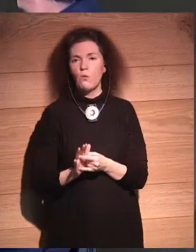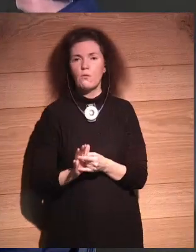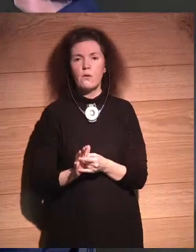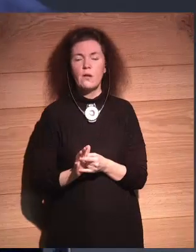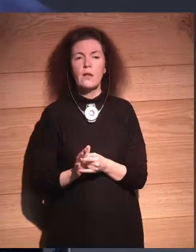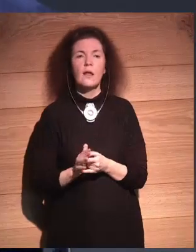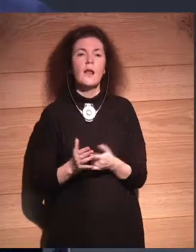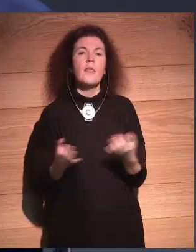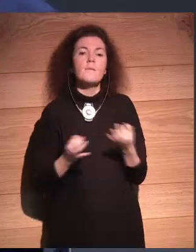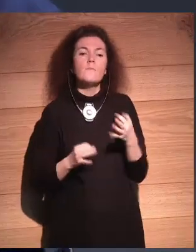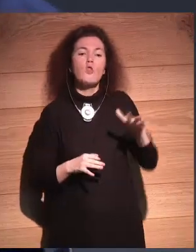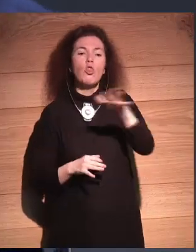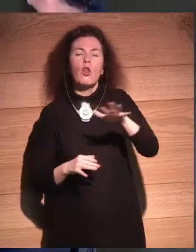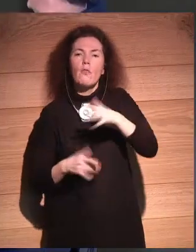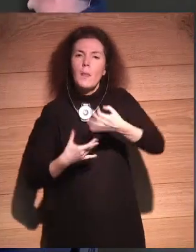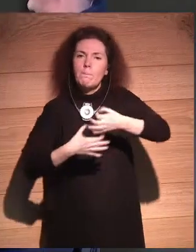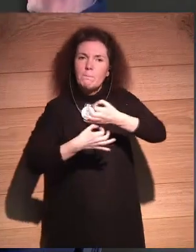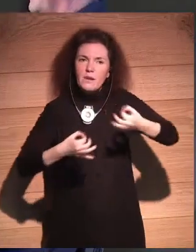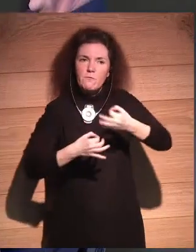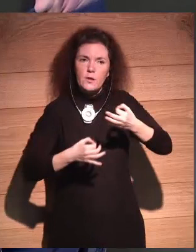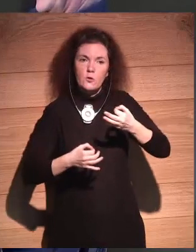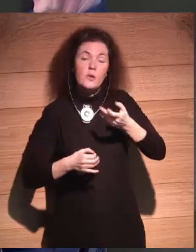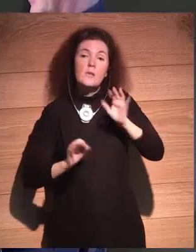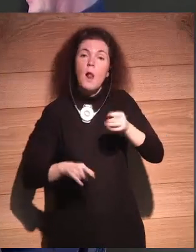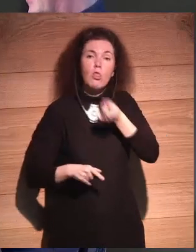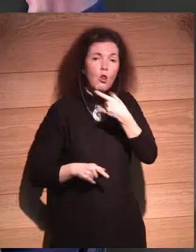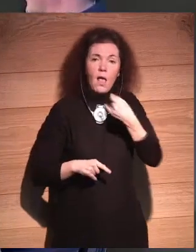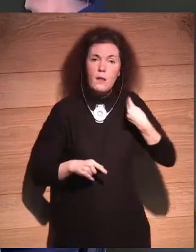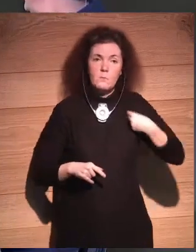su lugar exacto, igual que se puede hacer con cualquier droga.